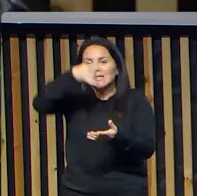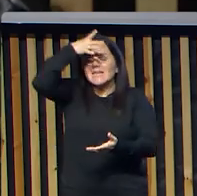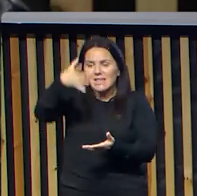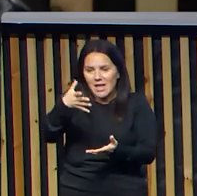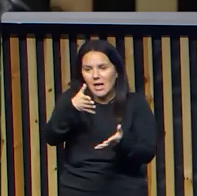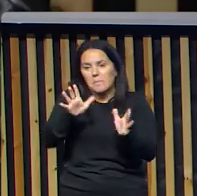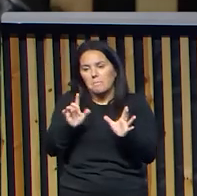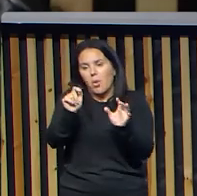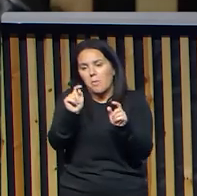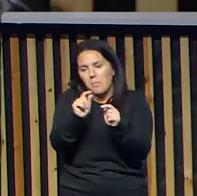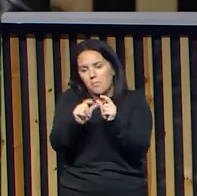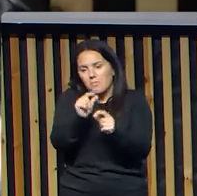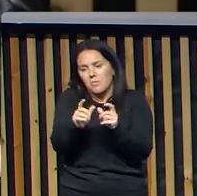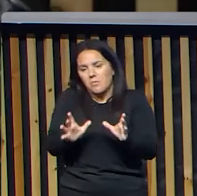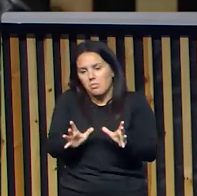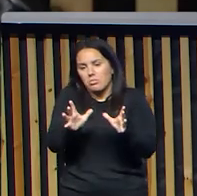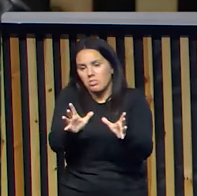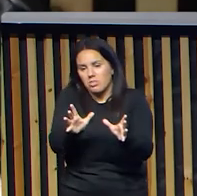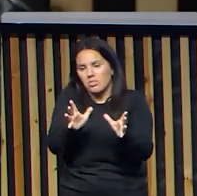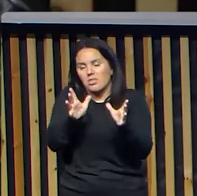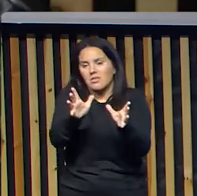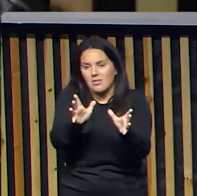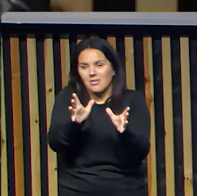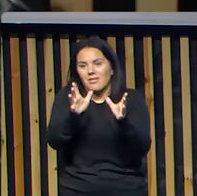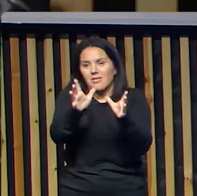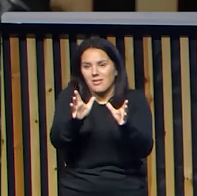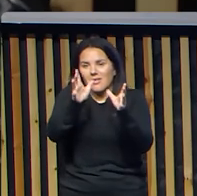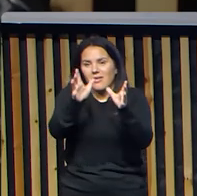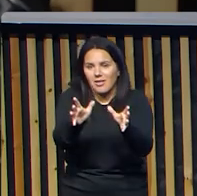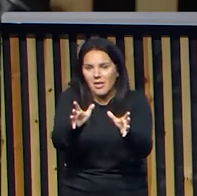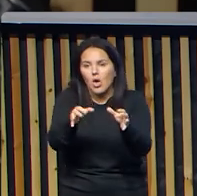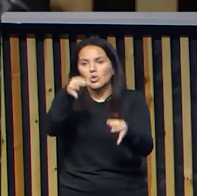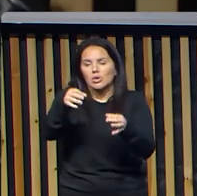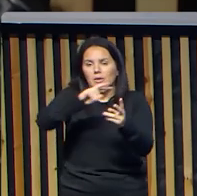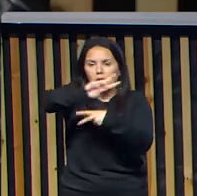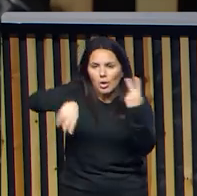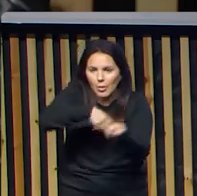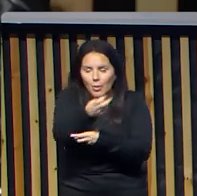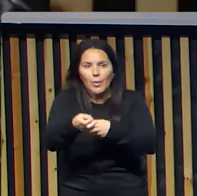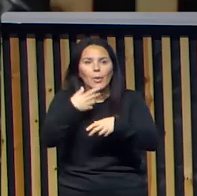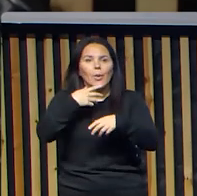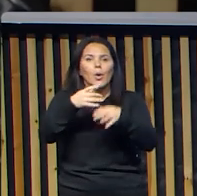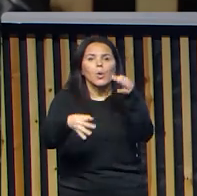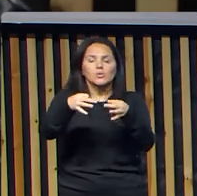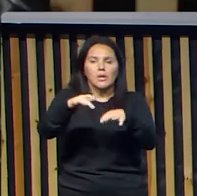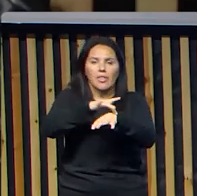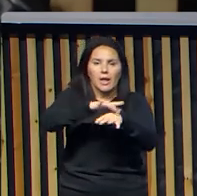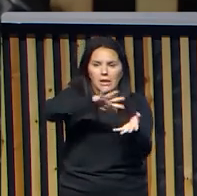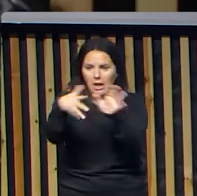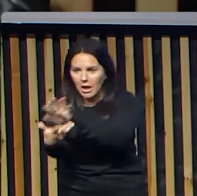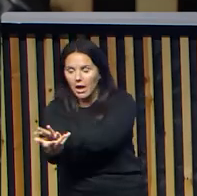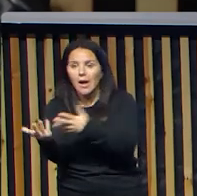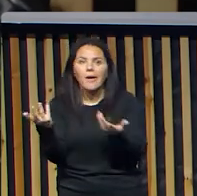justicia digitalización de la justicia renovación modernización del lenguaje claro por el camino